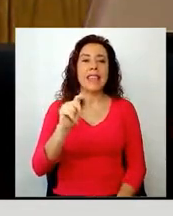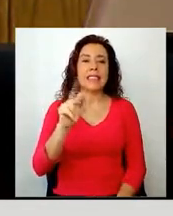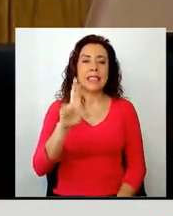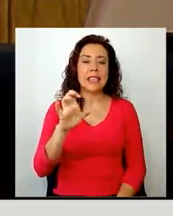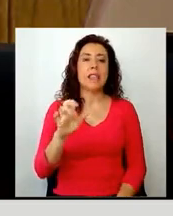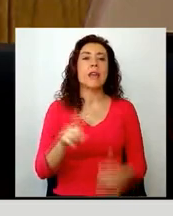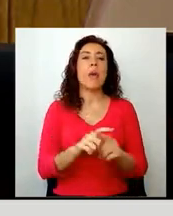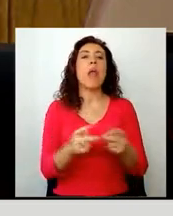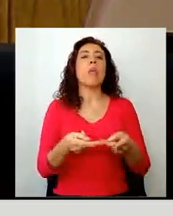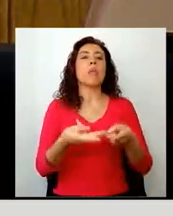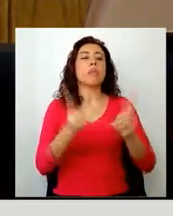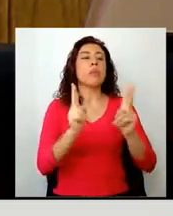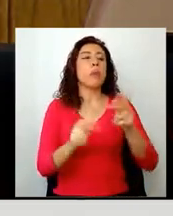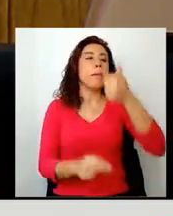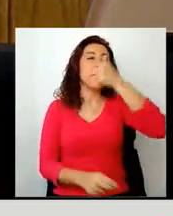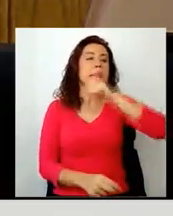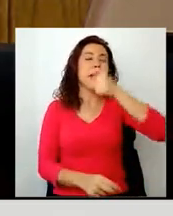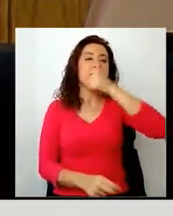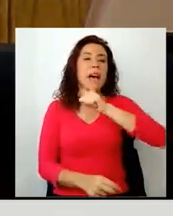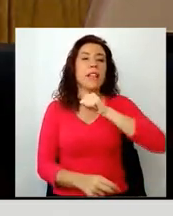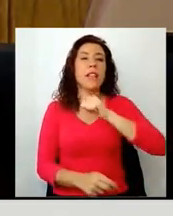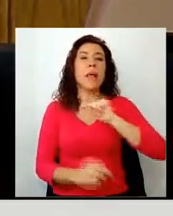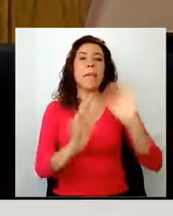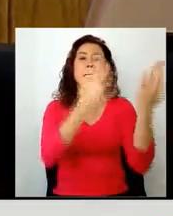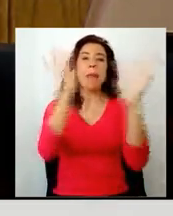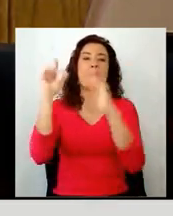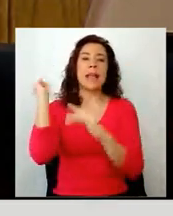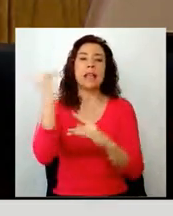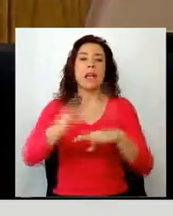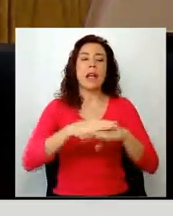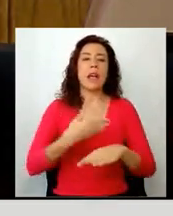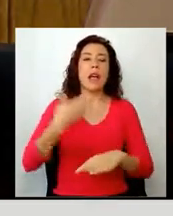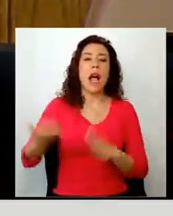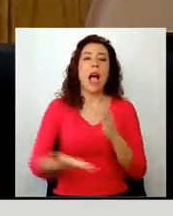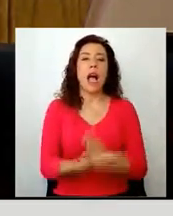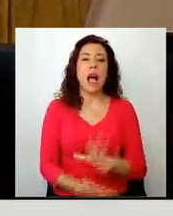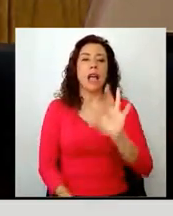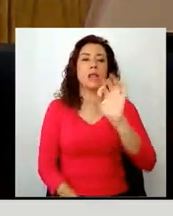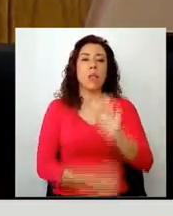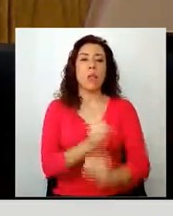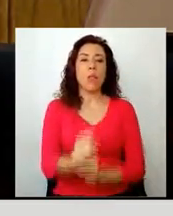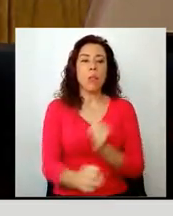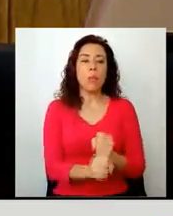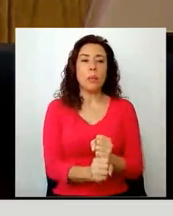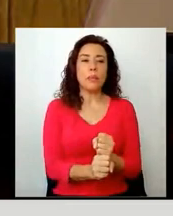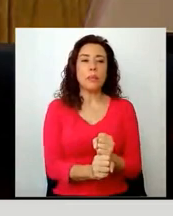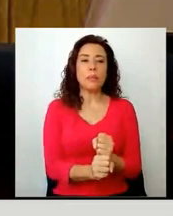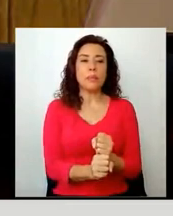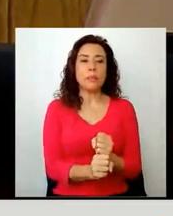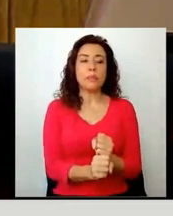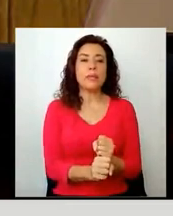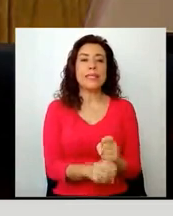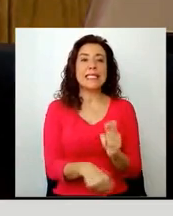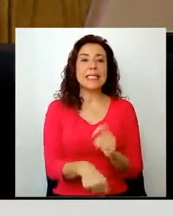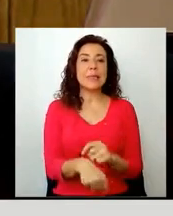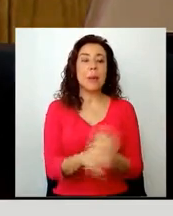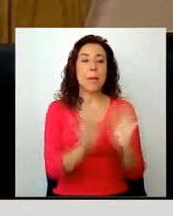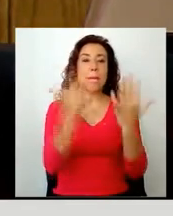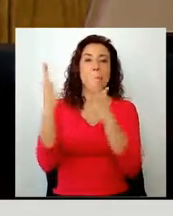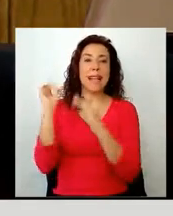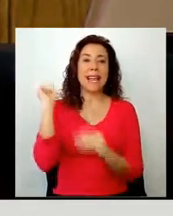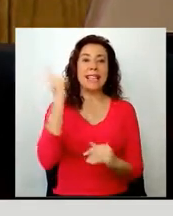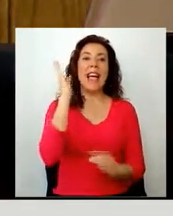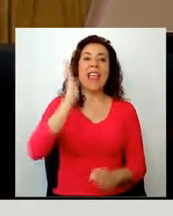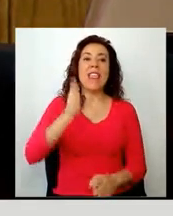de los parques nacionales con concesiones de hasta 50 años en tiempos donde los parques nacionales deberían ser lugares